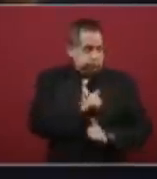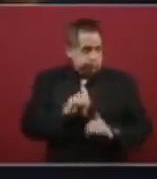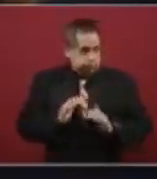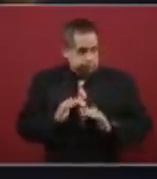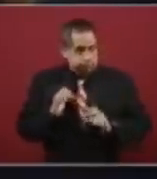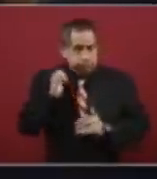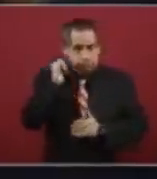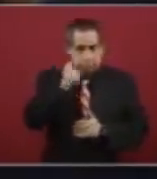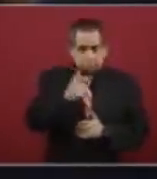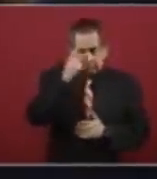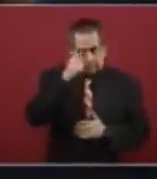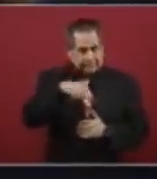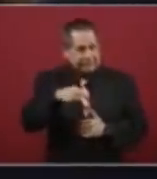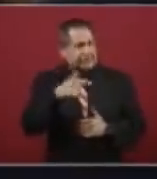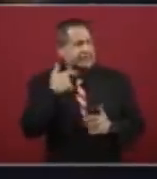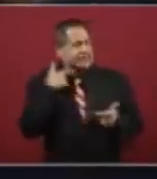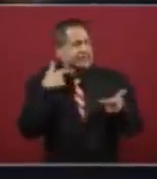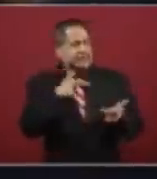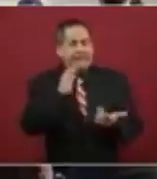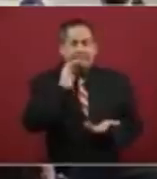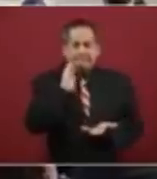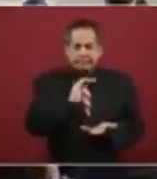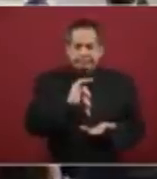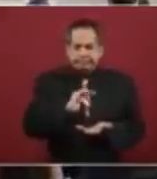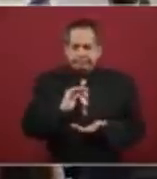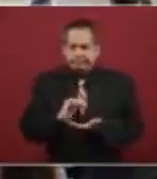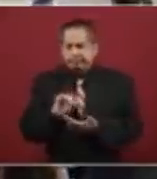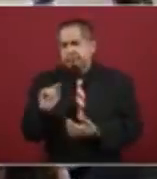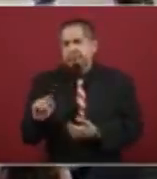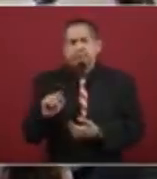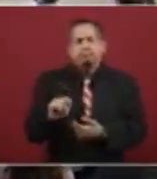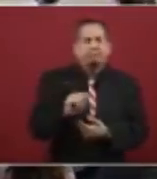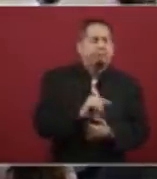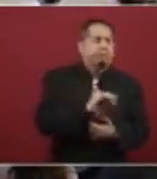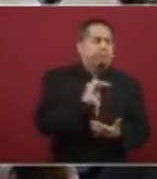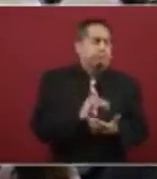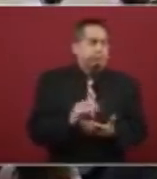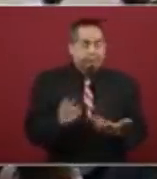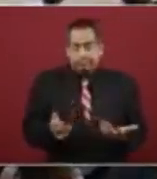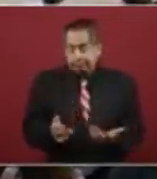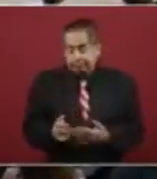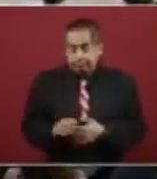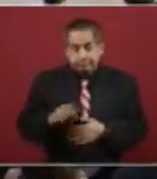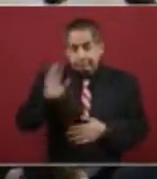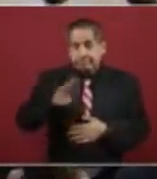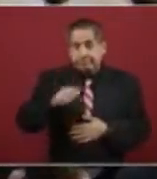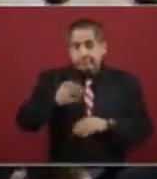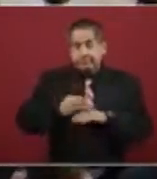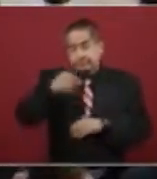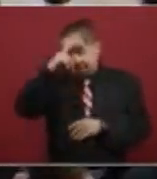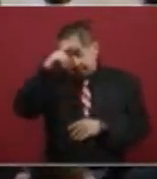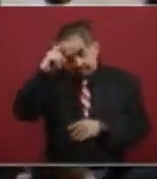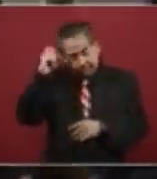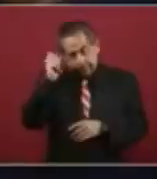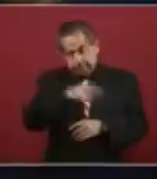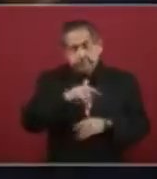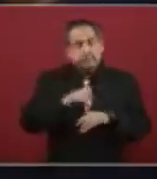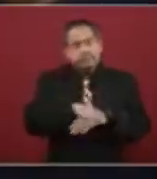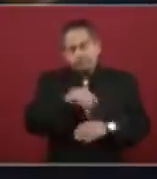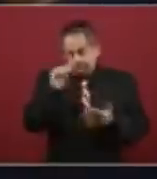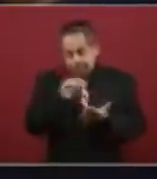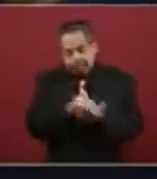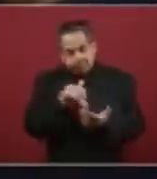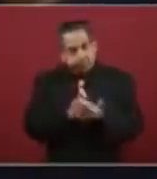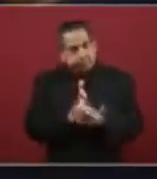para tratar de aminorar estos casos, que parece que es difícil detenerlos porque siguen